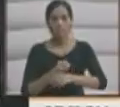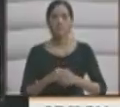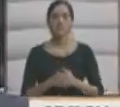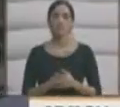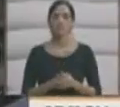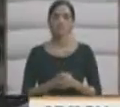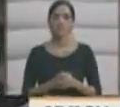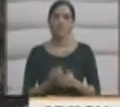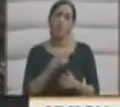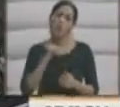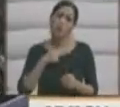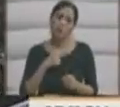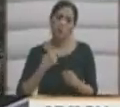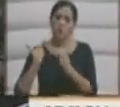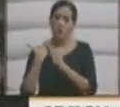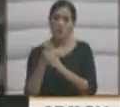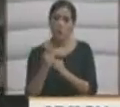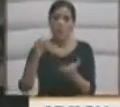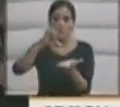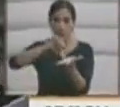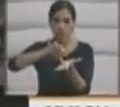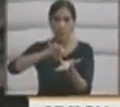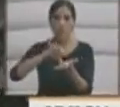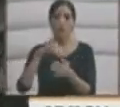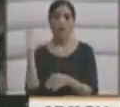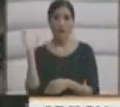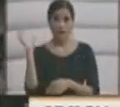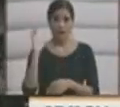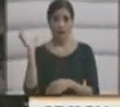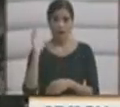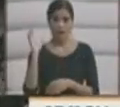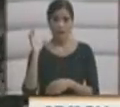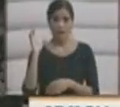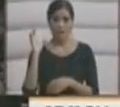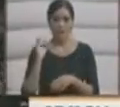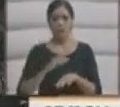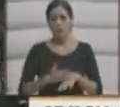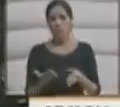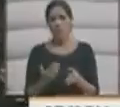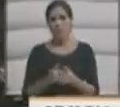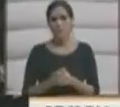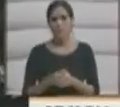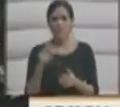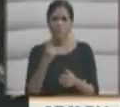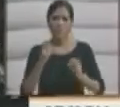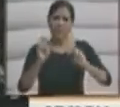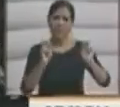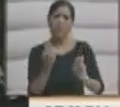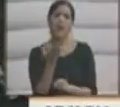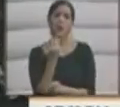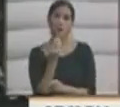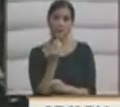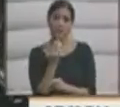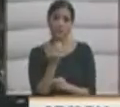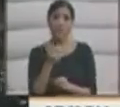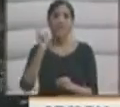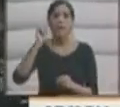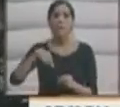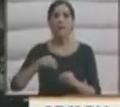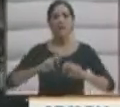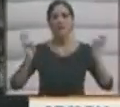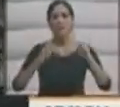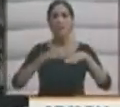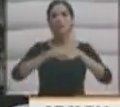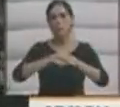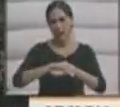Nosotros nos fuimos hasta el centro de la ciudad, aquí en Caracas, porque no solamente es el tema de los alimentos, el tema de los zapatos, por ejemplo,